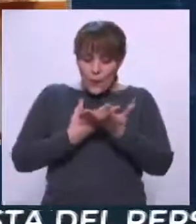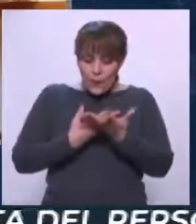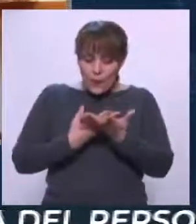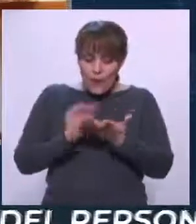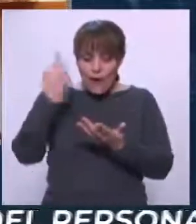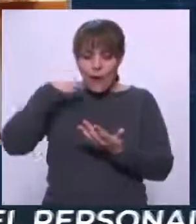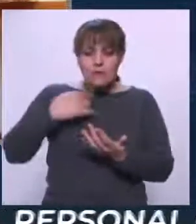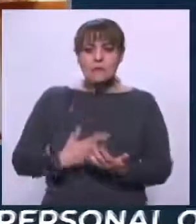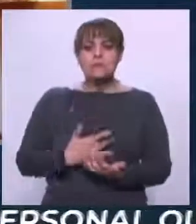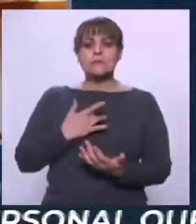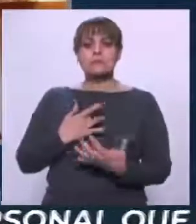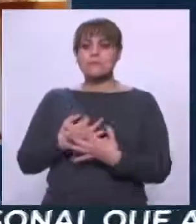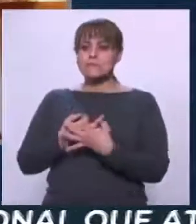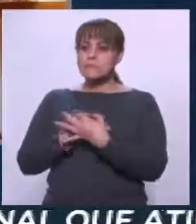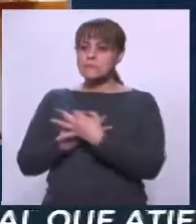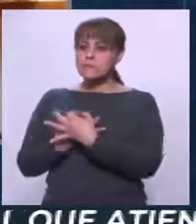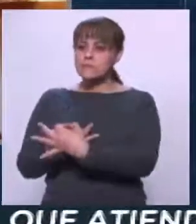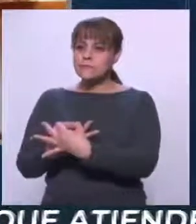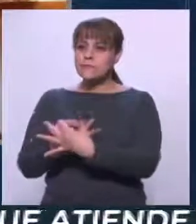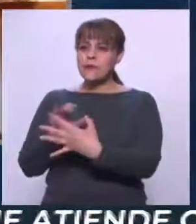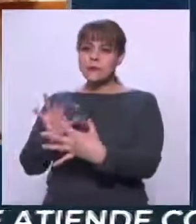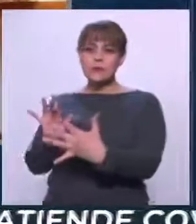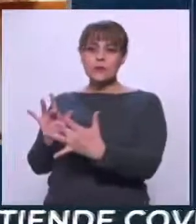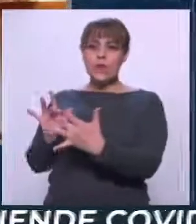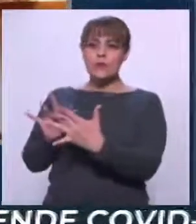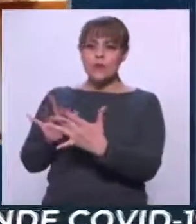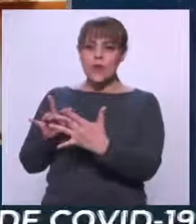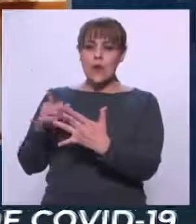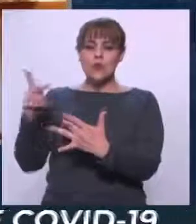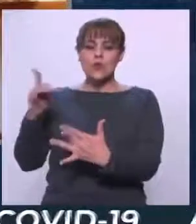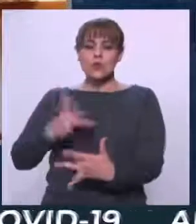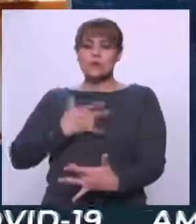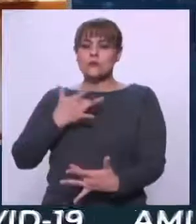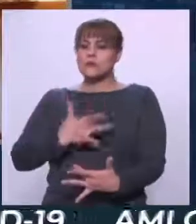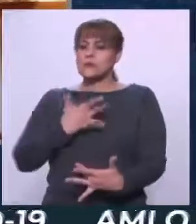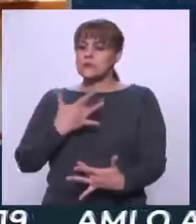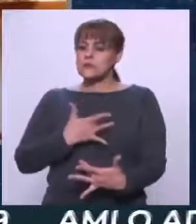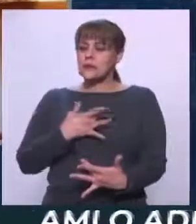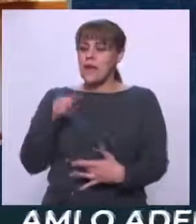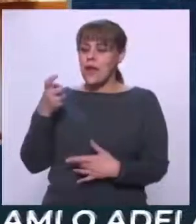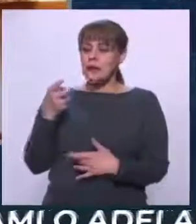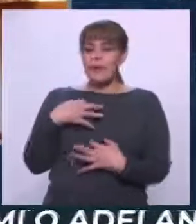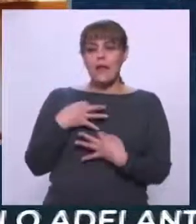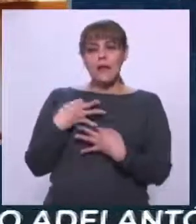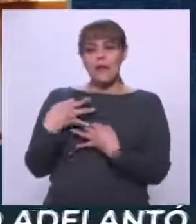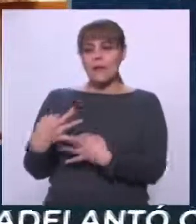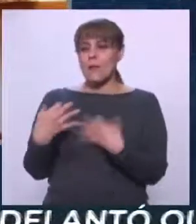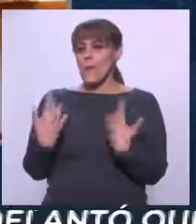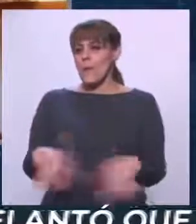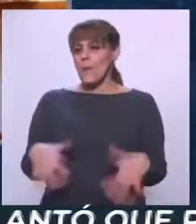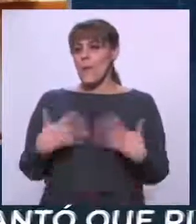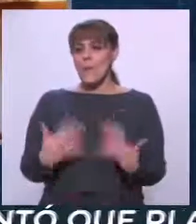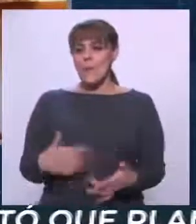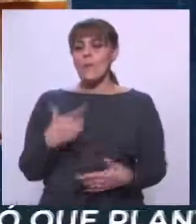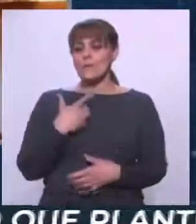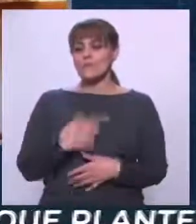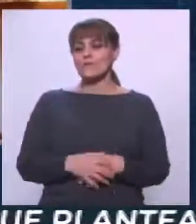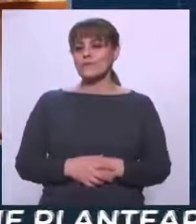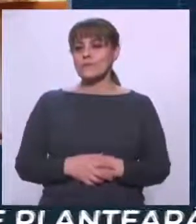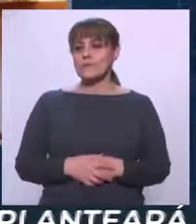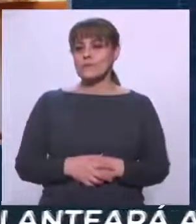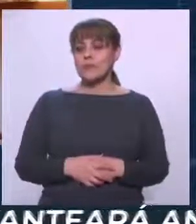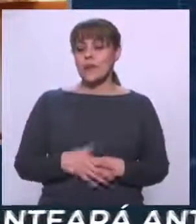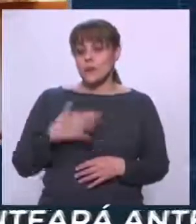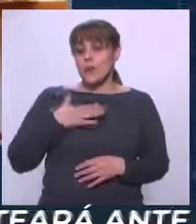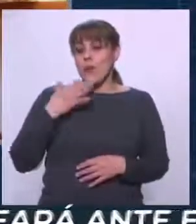mucho a la parte emocional, y eso me atrajo muchísimo de ella. Y afortunadamente